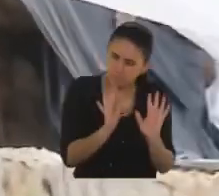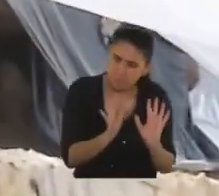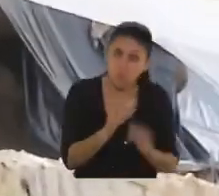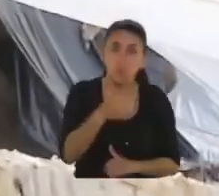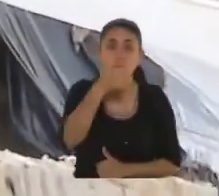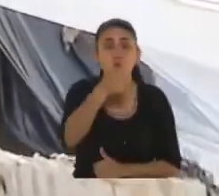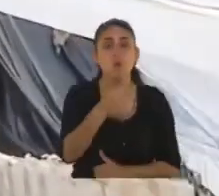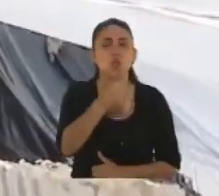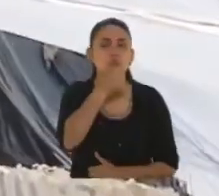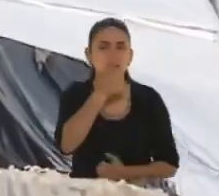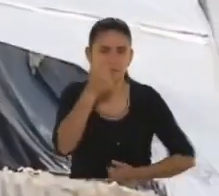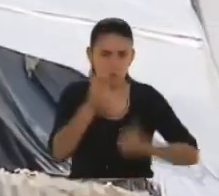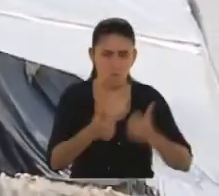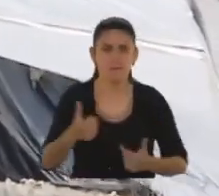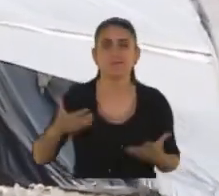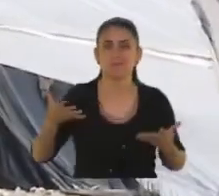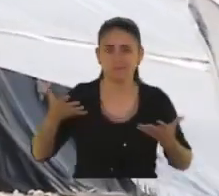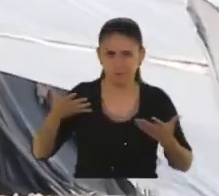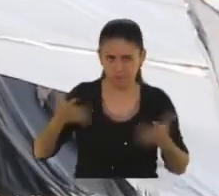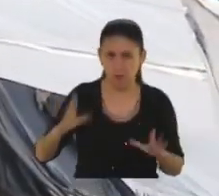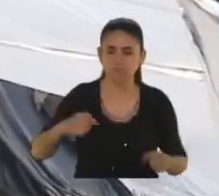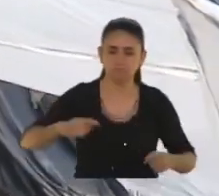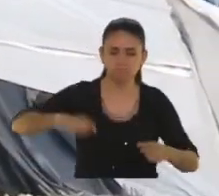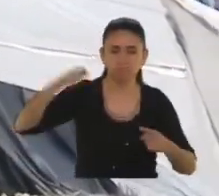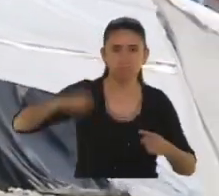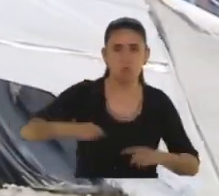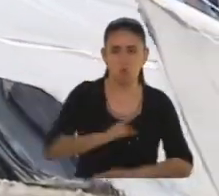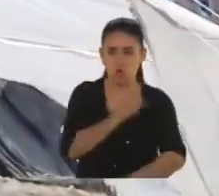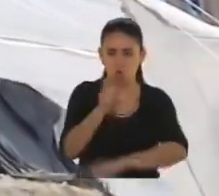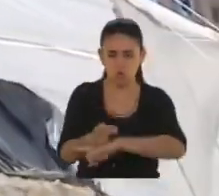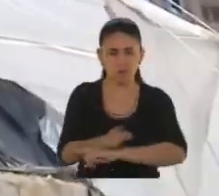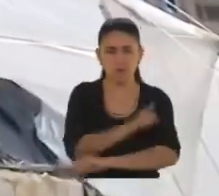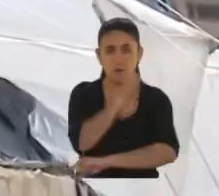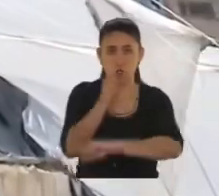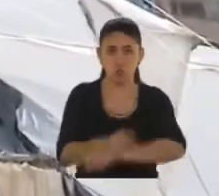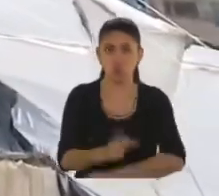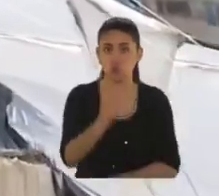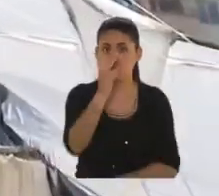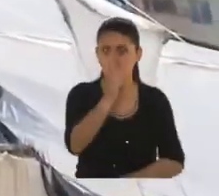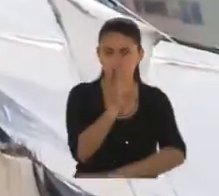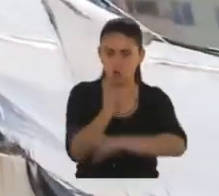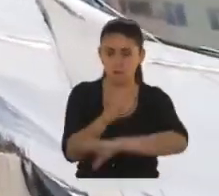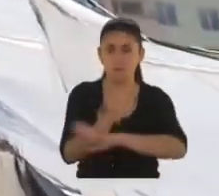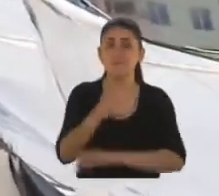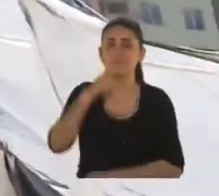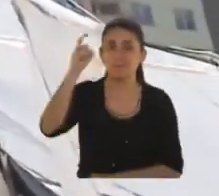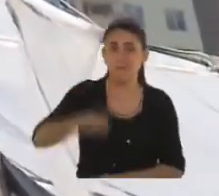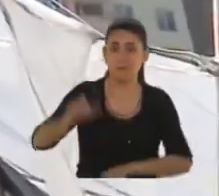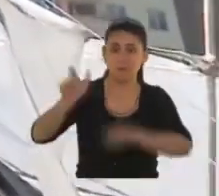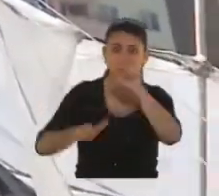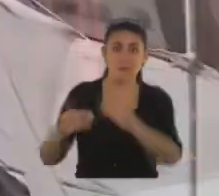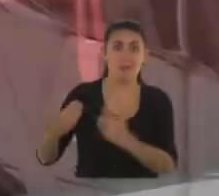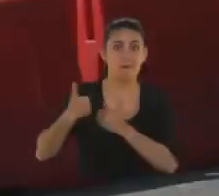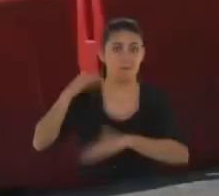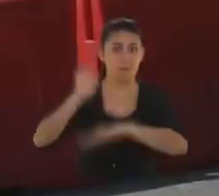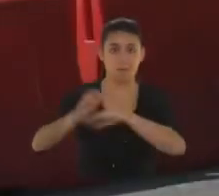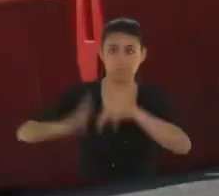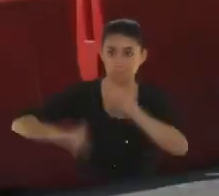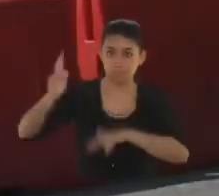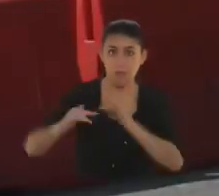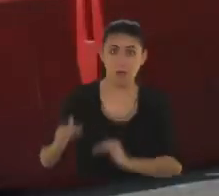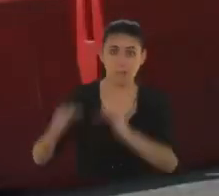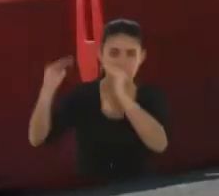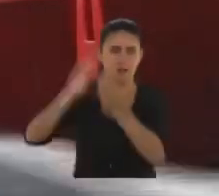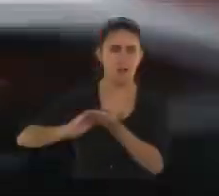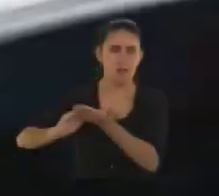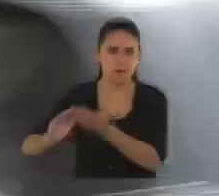ya hay un fallo en segunda instancia que obliga a la constructora a responderle a los habitantes. No ha pasado